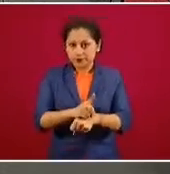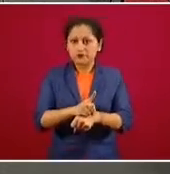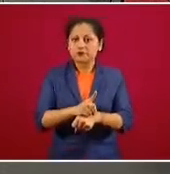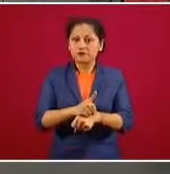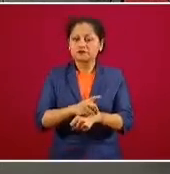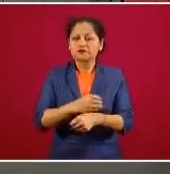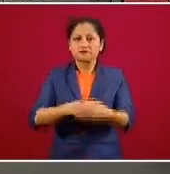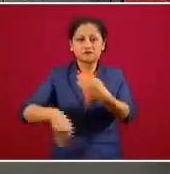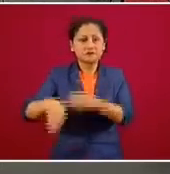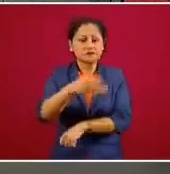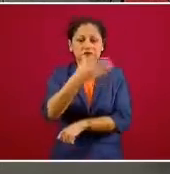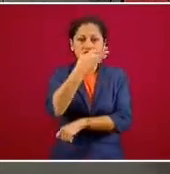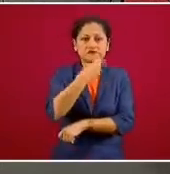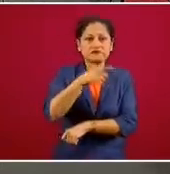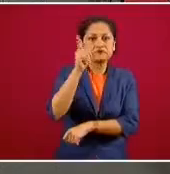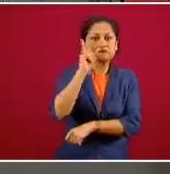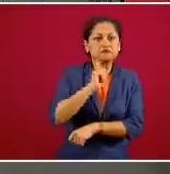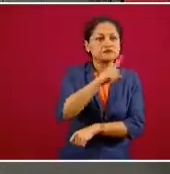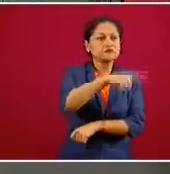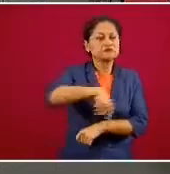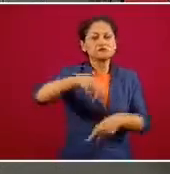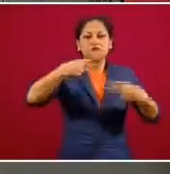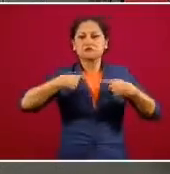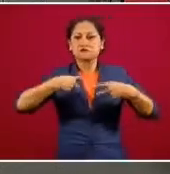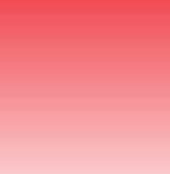a toda la ciudadanía de México.